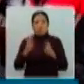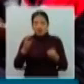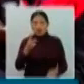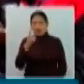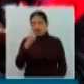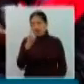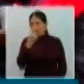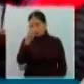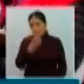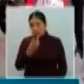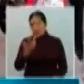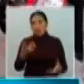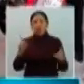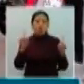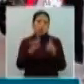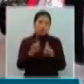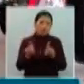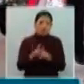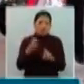visión,